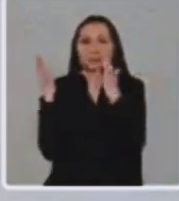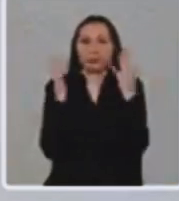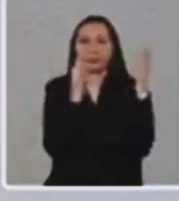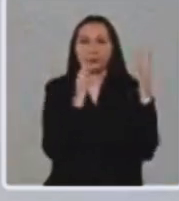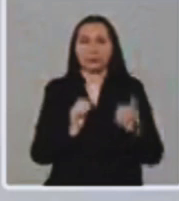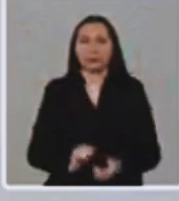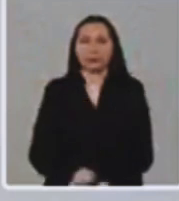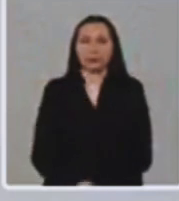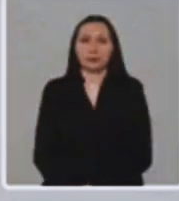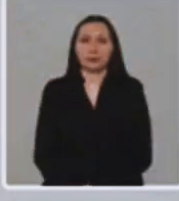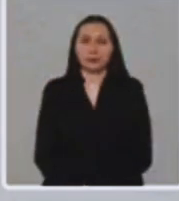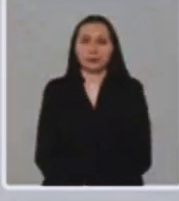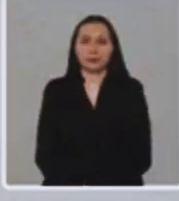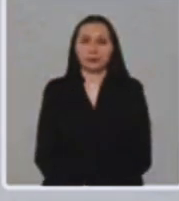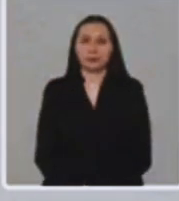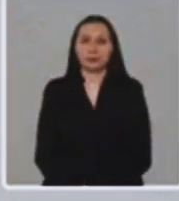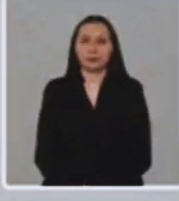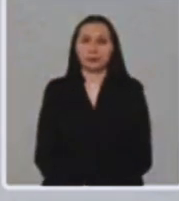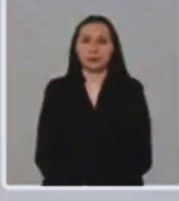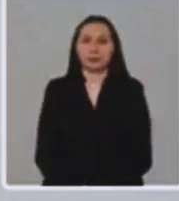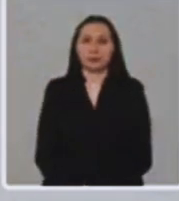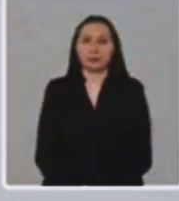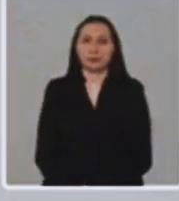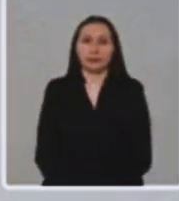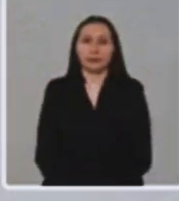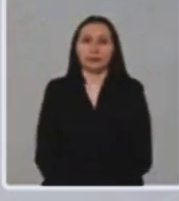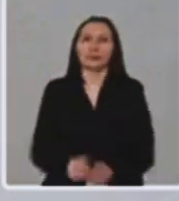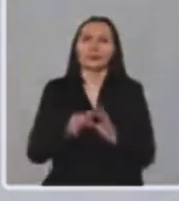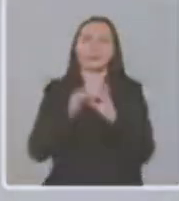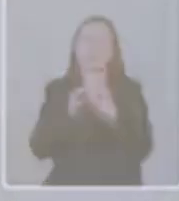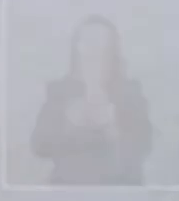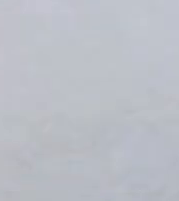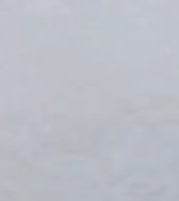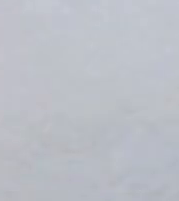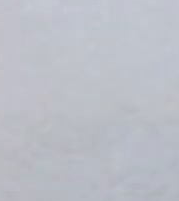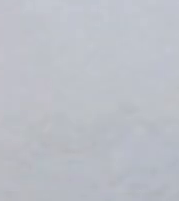Agradecemos las palabras del presidente.